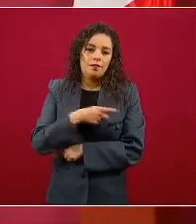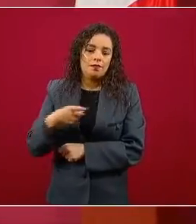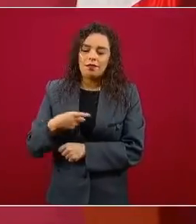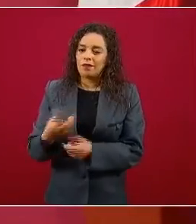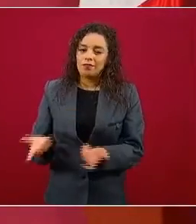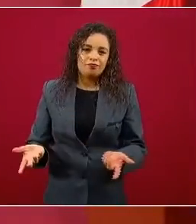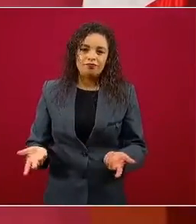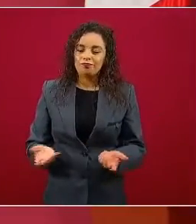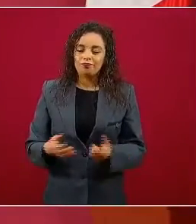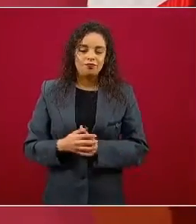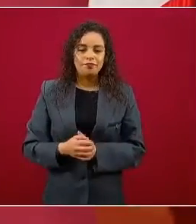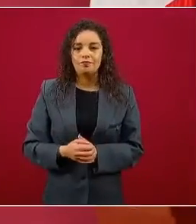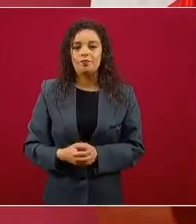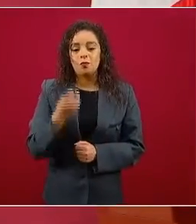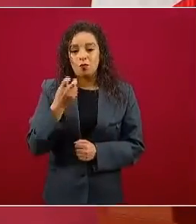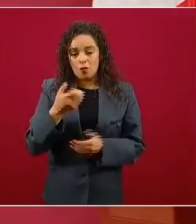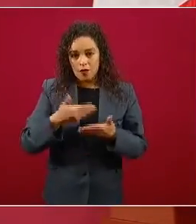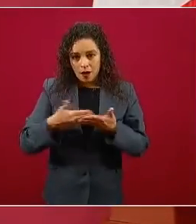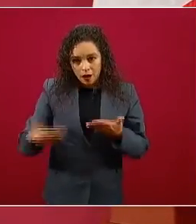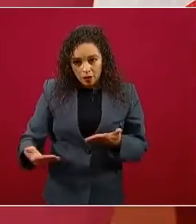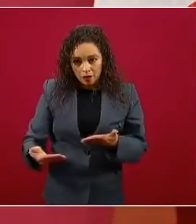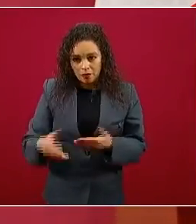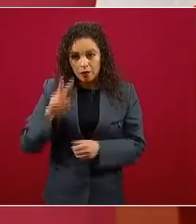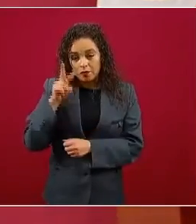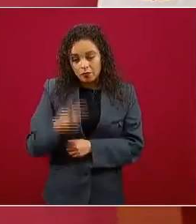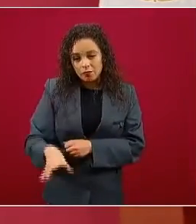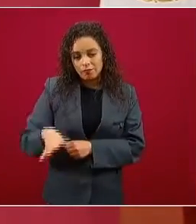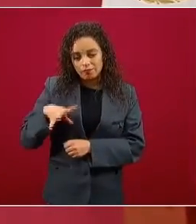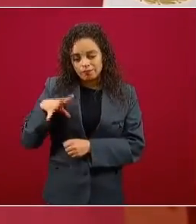de ahorrar con austeridad,